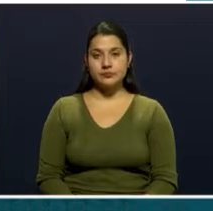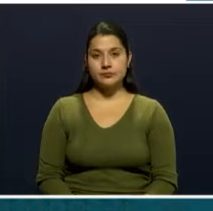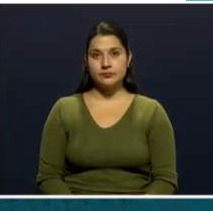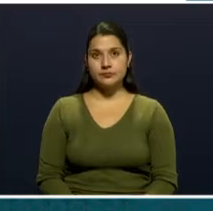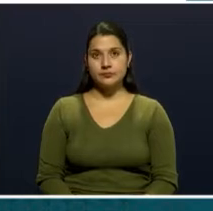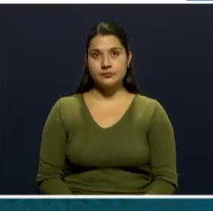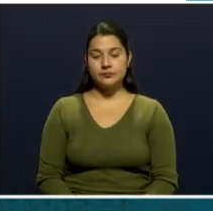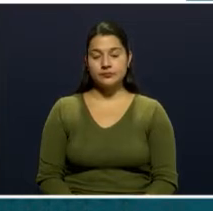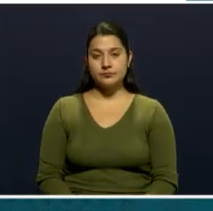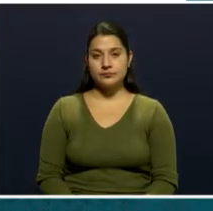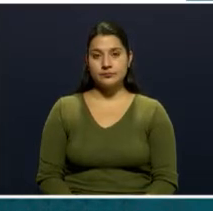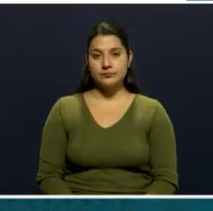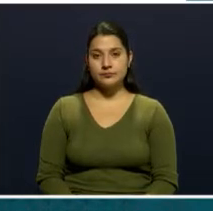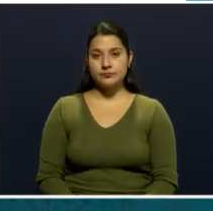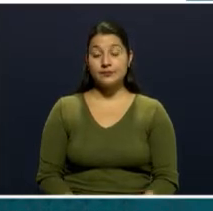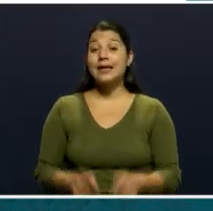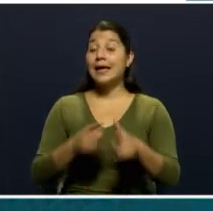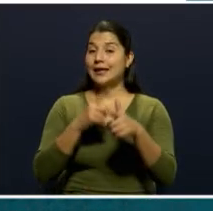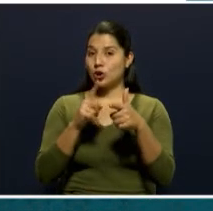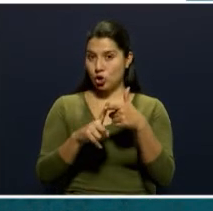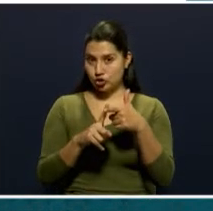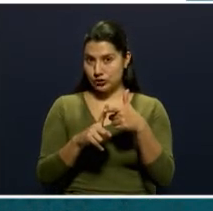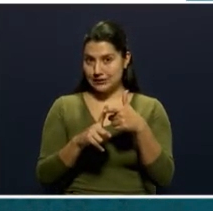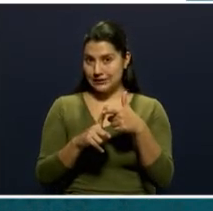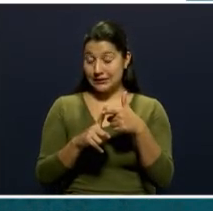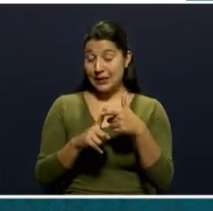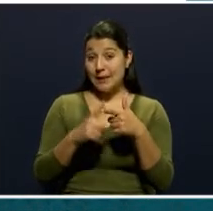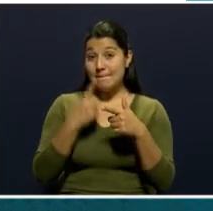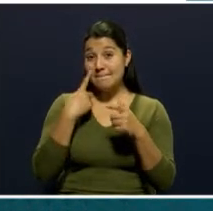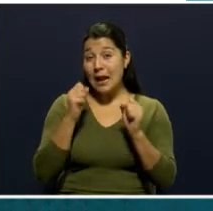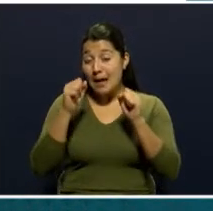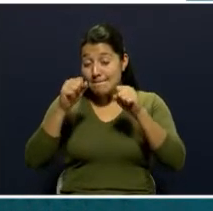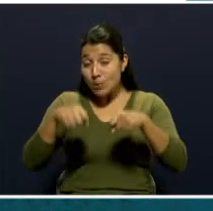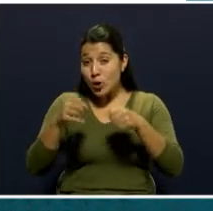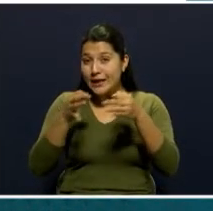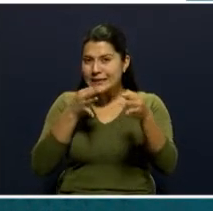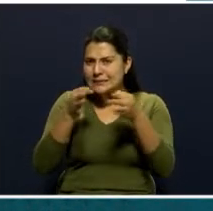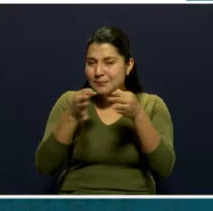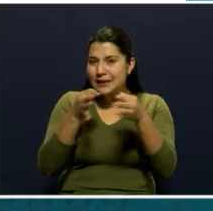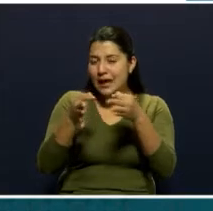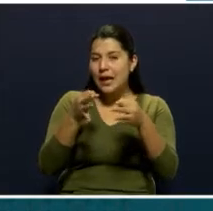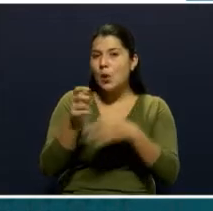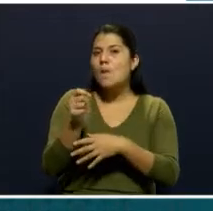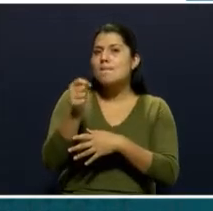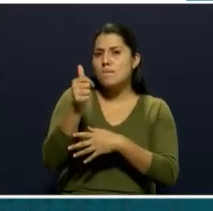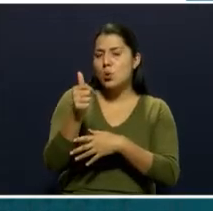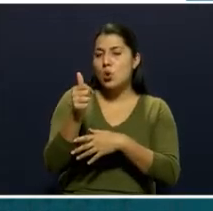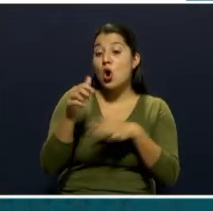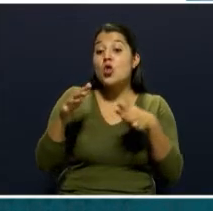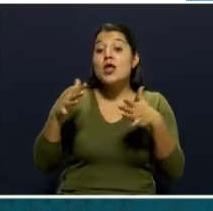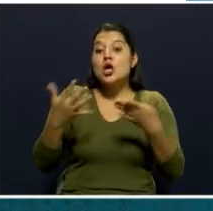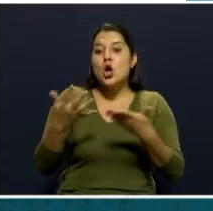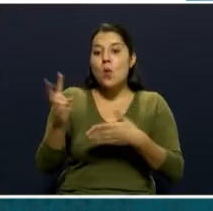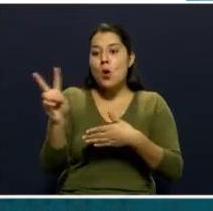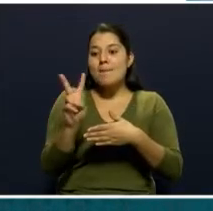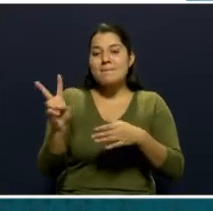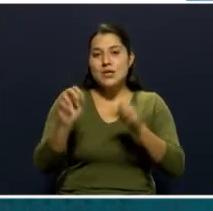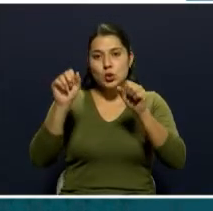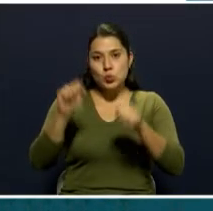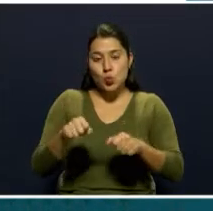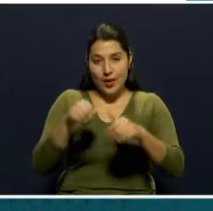Listo. Entonces, para explicarnos un poco sobre cómo hace este virus para poder